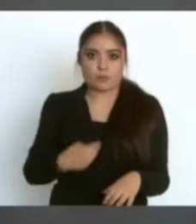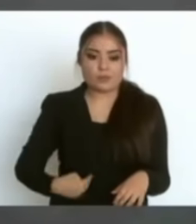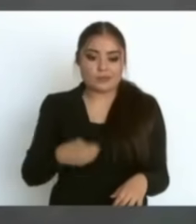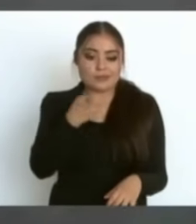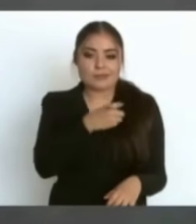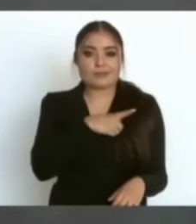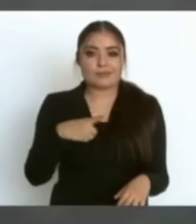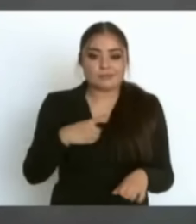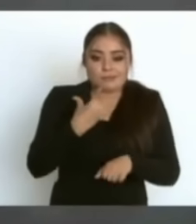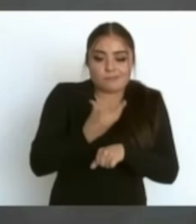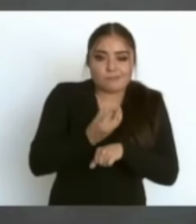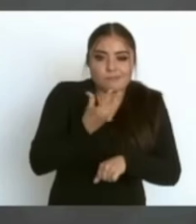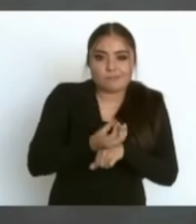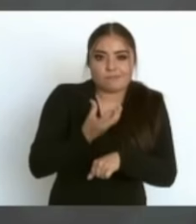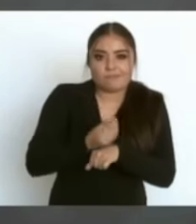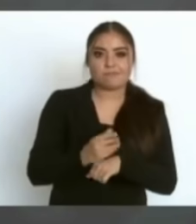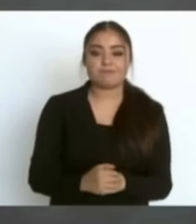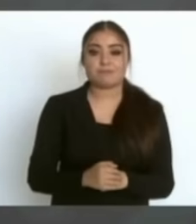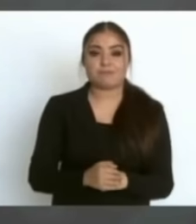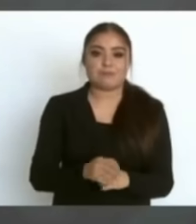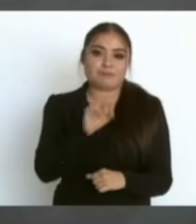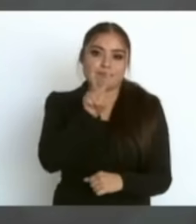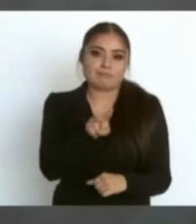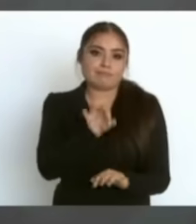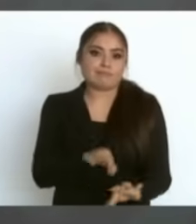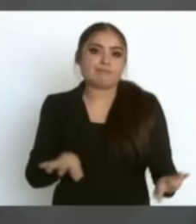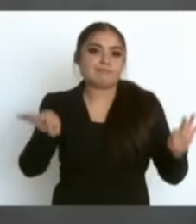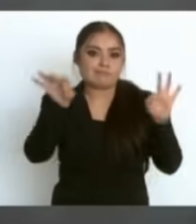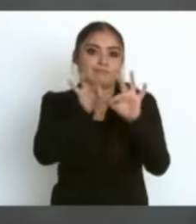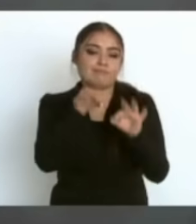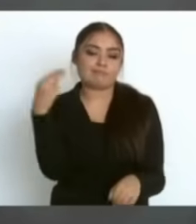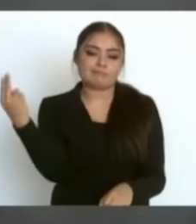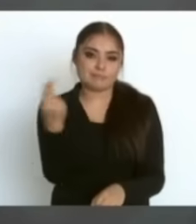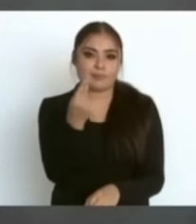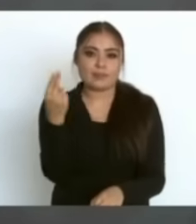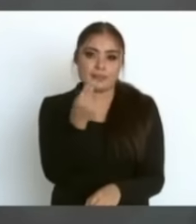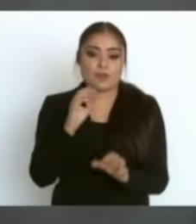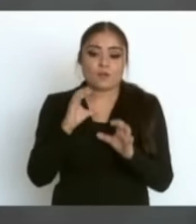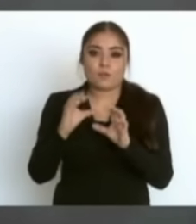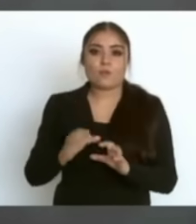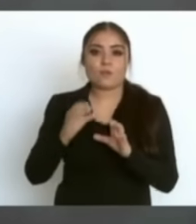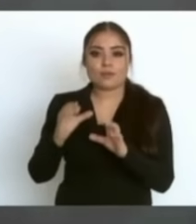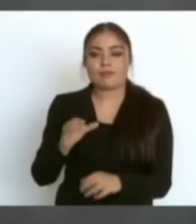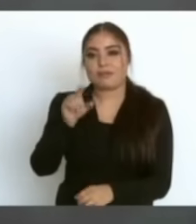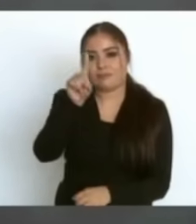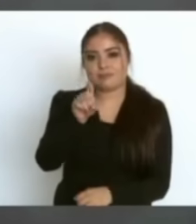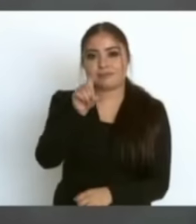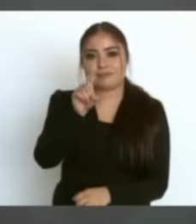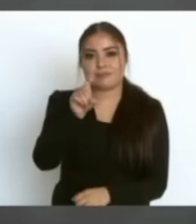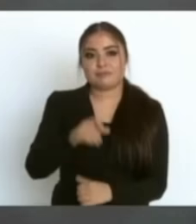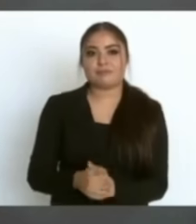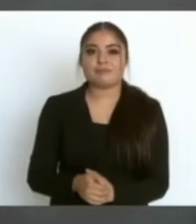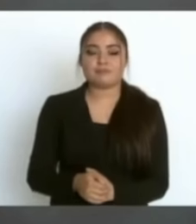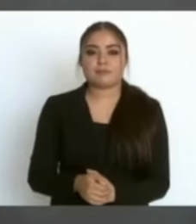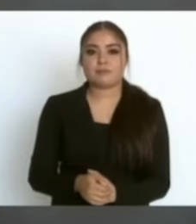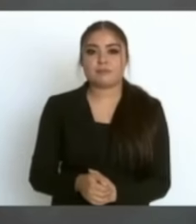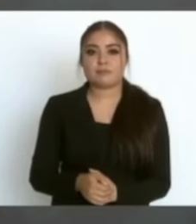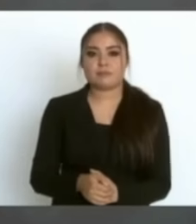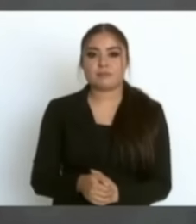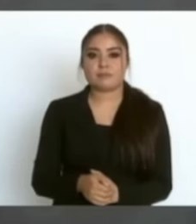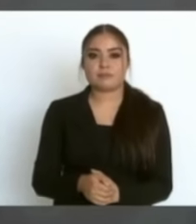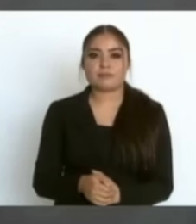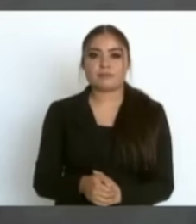porque también es necesario el ahorrar agua sí vamos